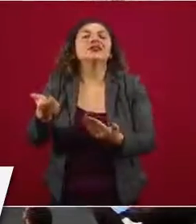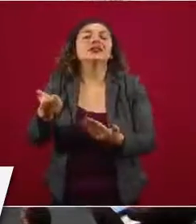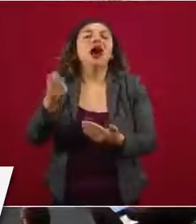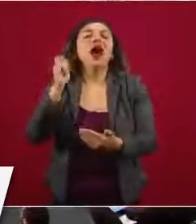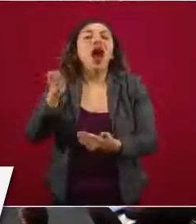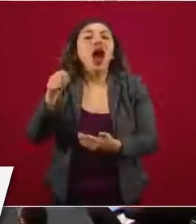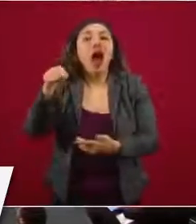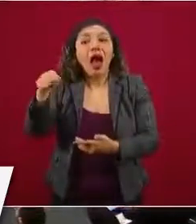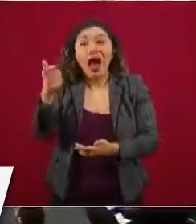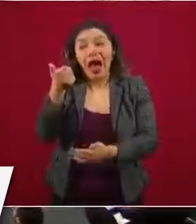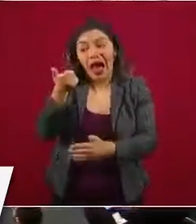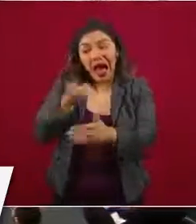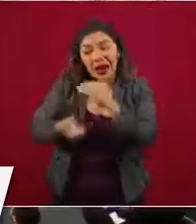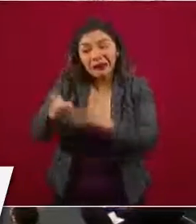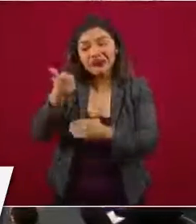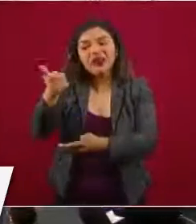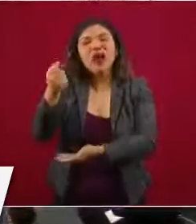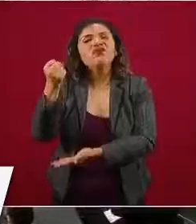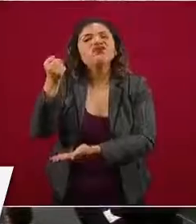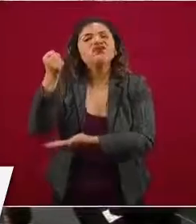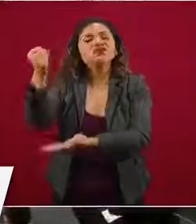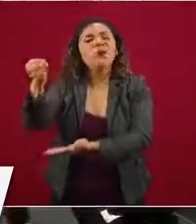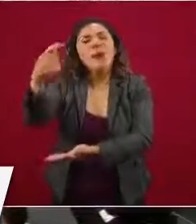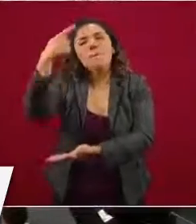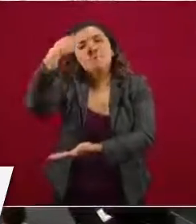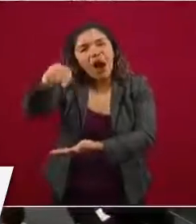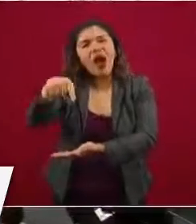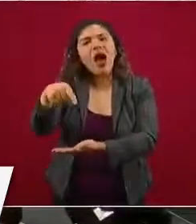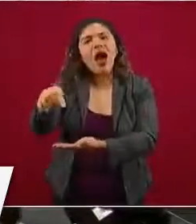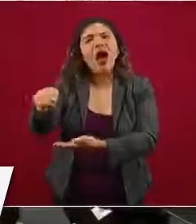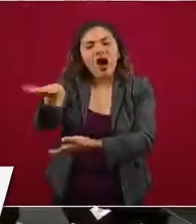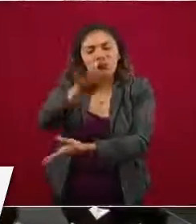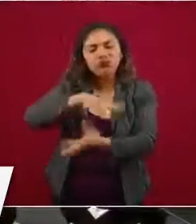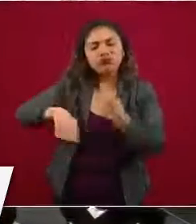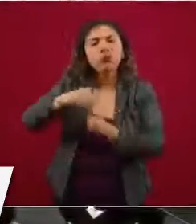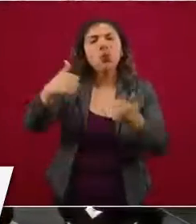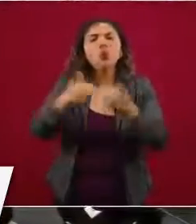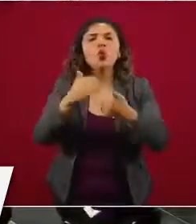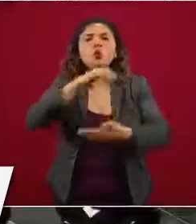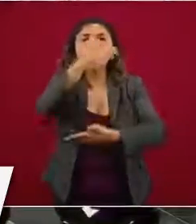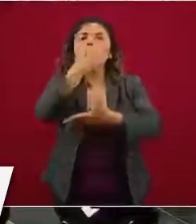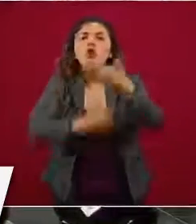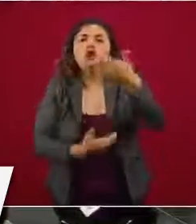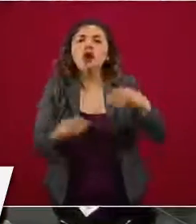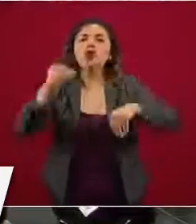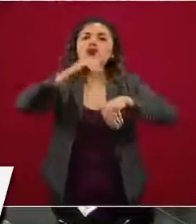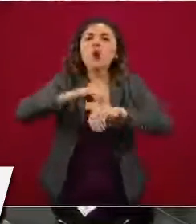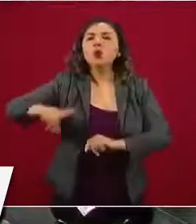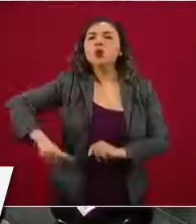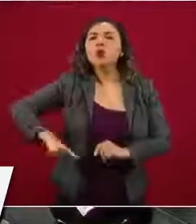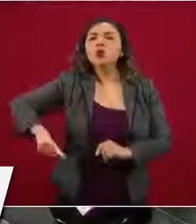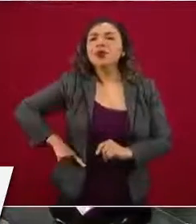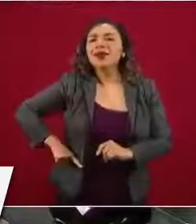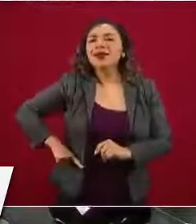que se entregaban para recibir contratos en el gobierno,